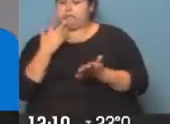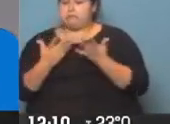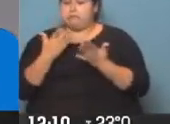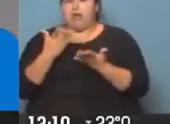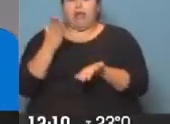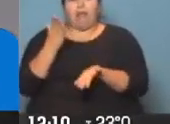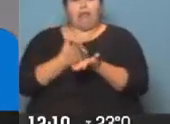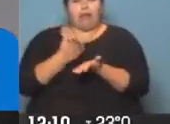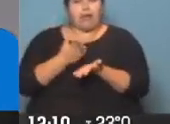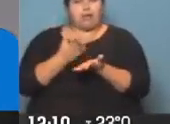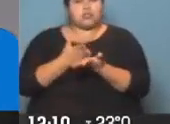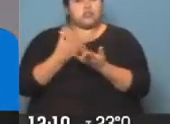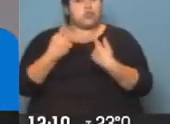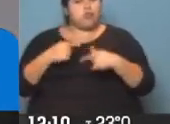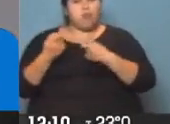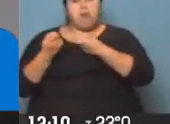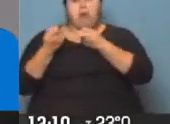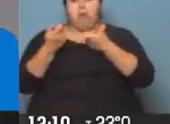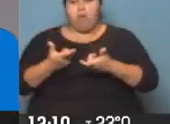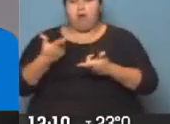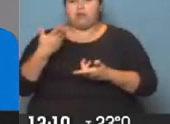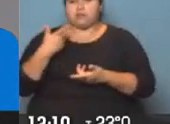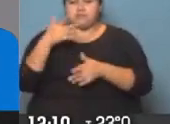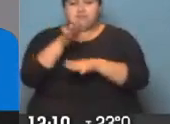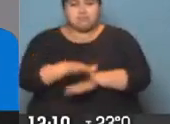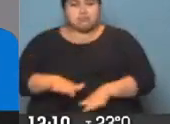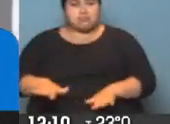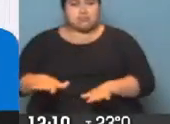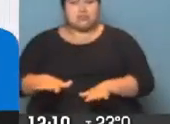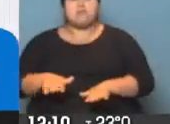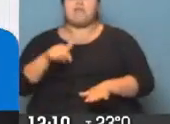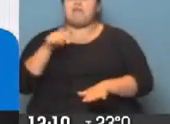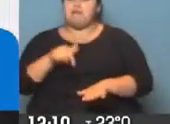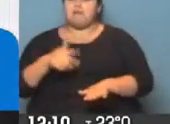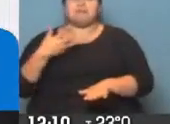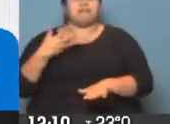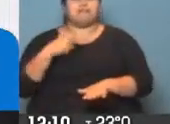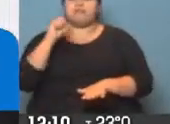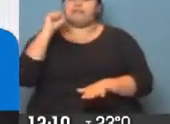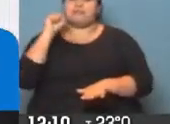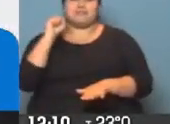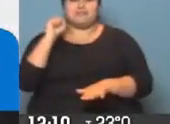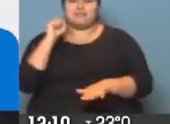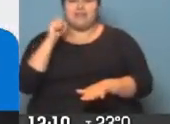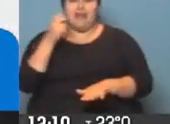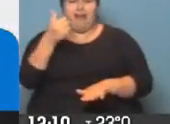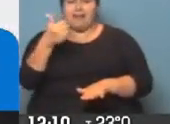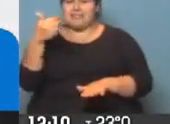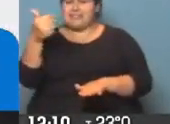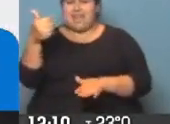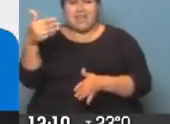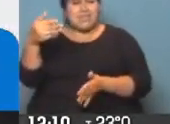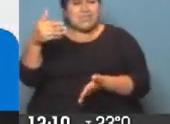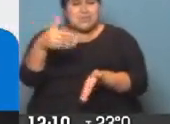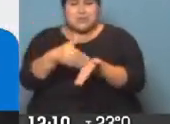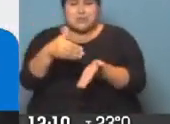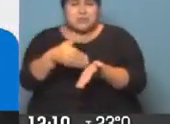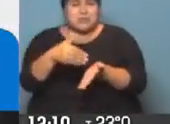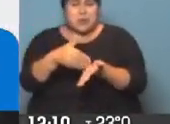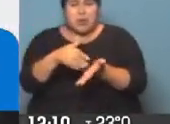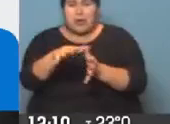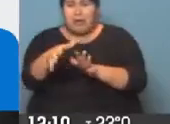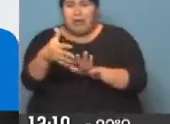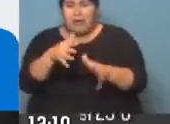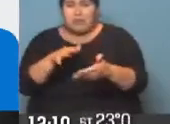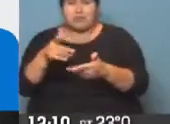cuales tenemos que asegurar como sociedad la niñez, y encontramos que efectivamente tenemos casi 6 millones y medio de chicos,